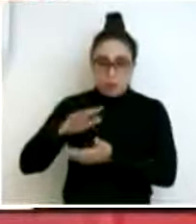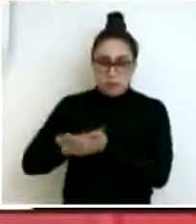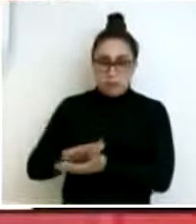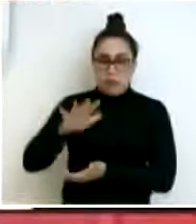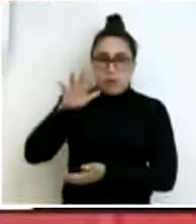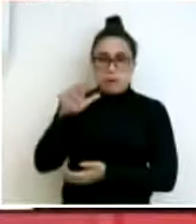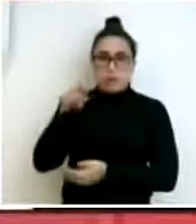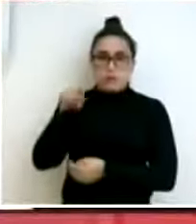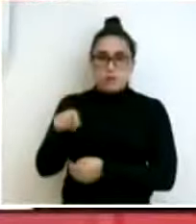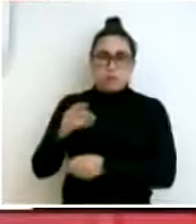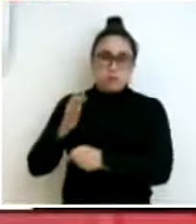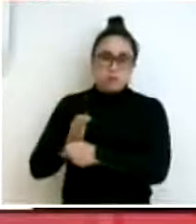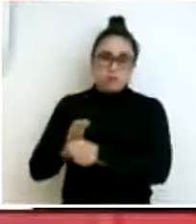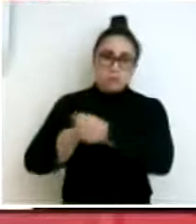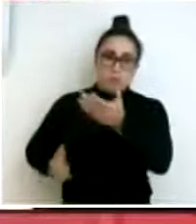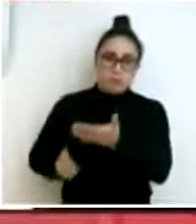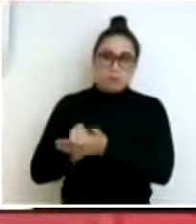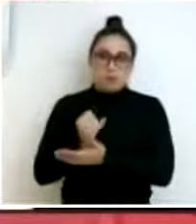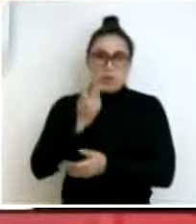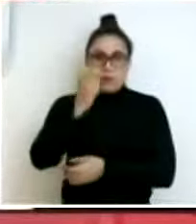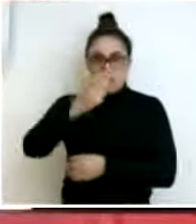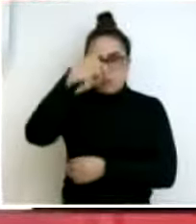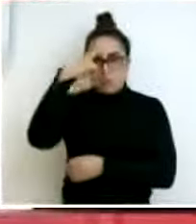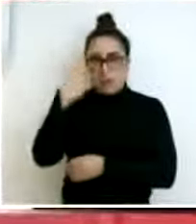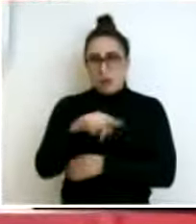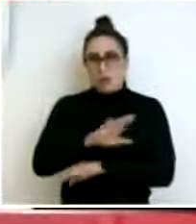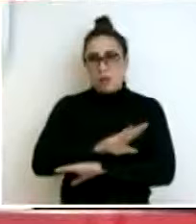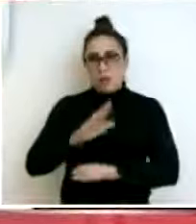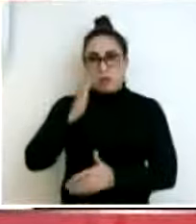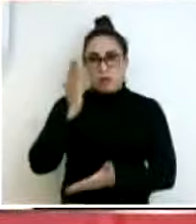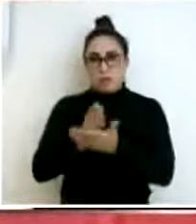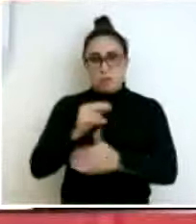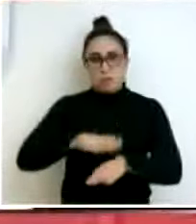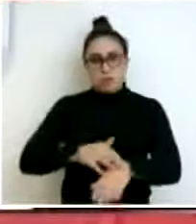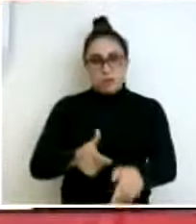extenderá el acta de defunción a la democracia mexicana.